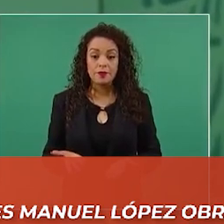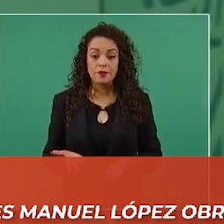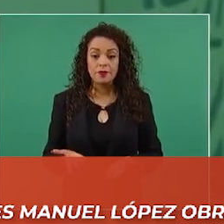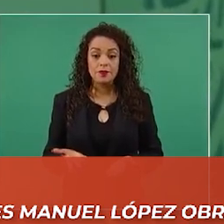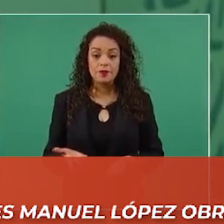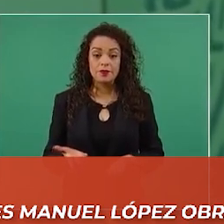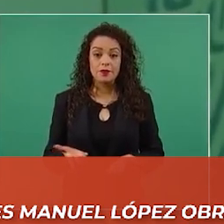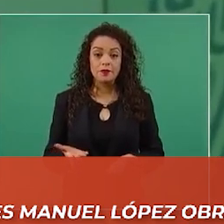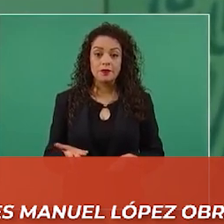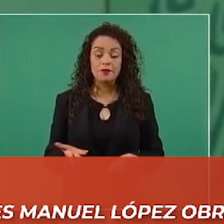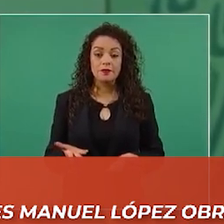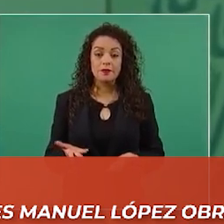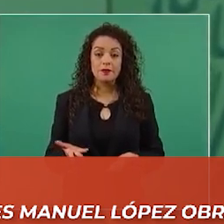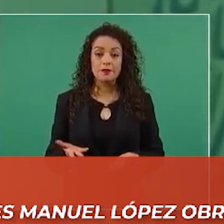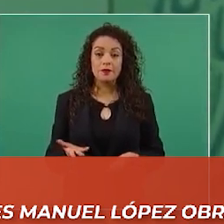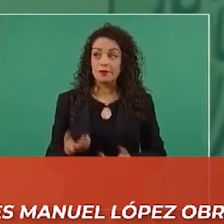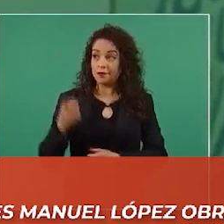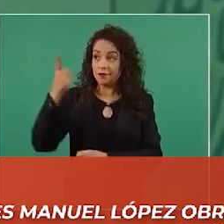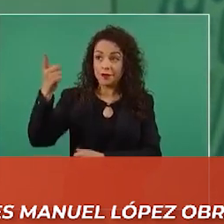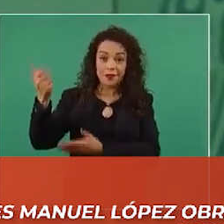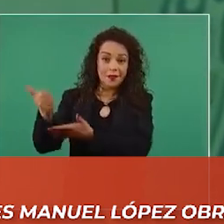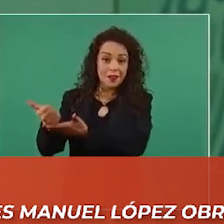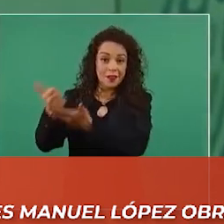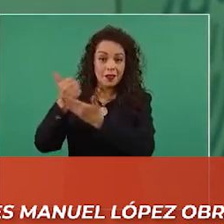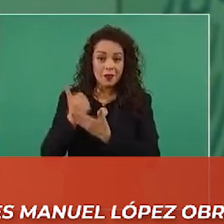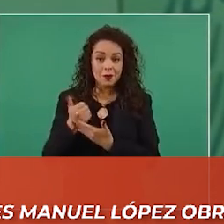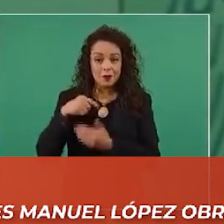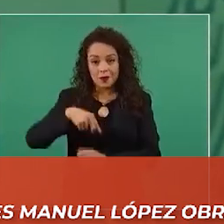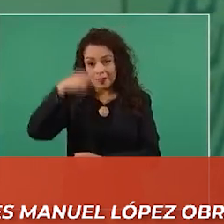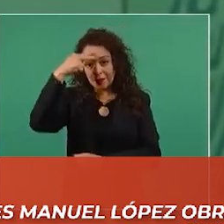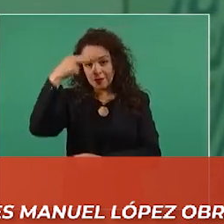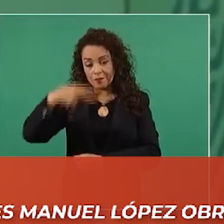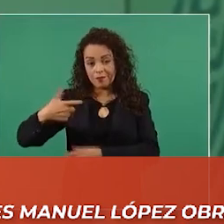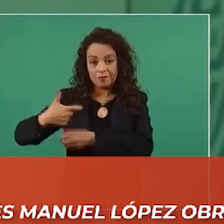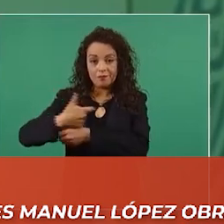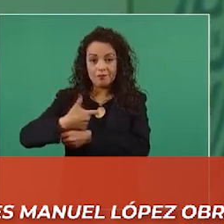son los que nos están ayudando más.